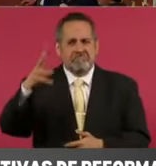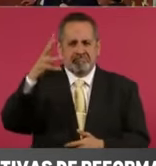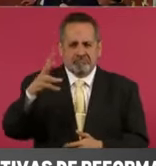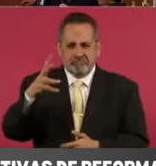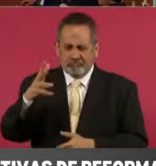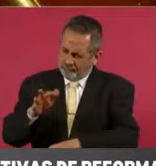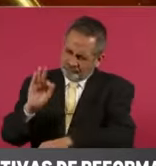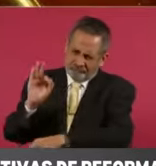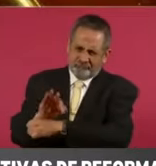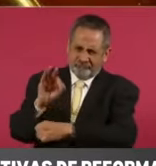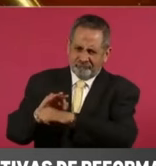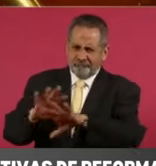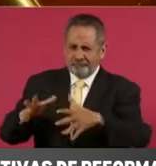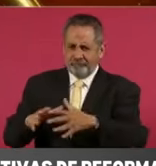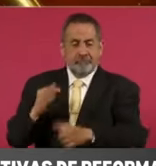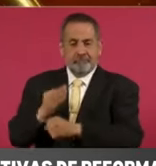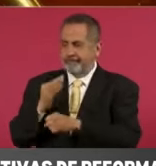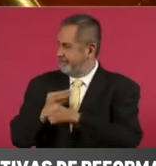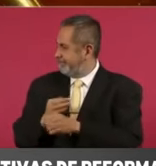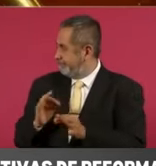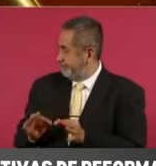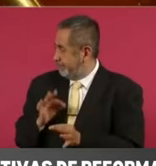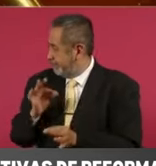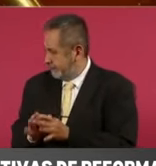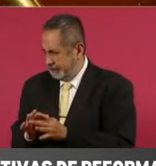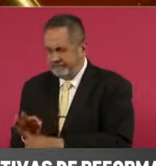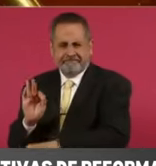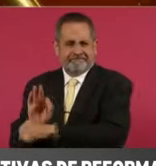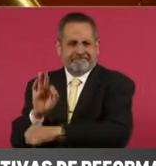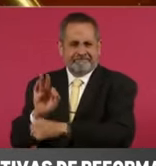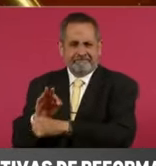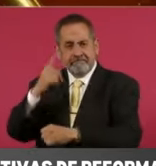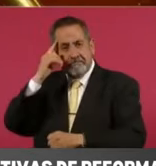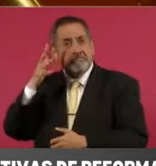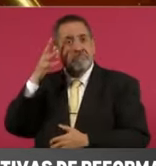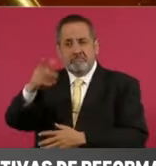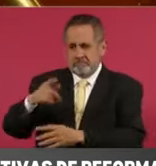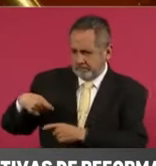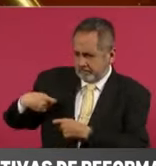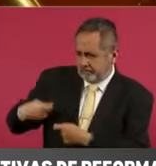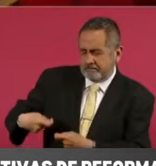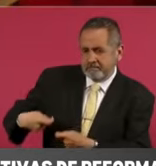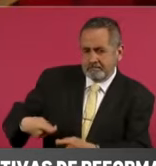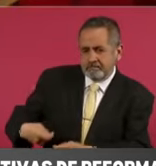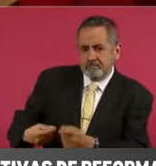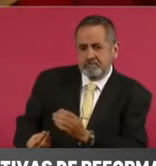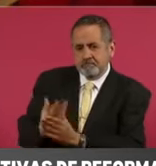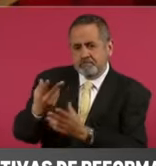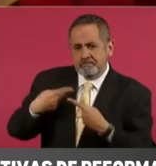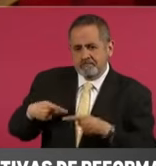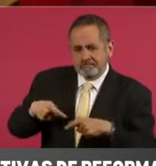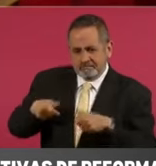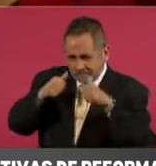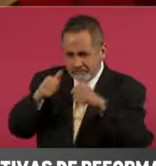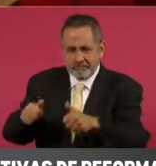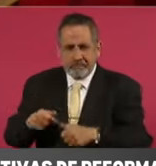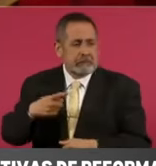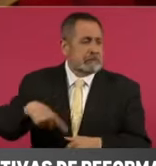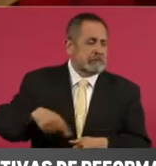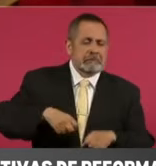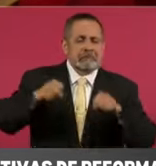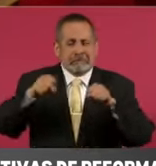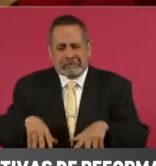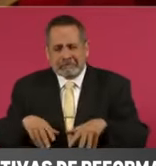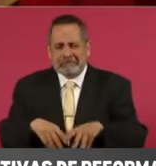la defensa de lo alcanzado en beneficio de las nuevas generaciones. No perder el tiempo, no caer